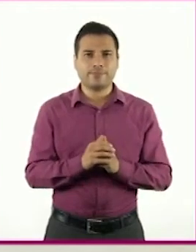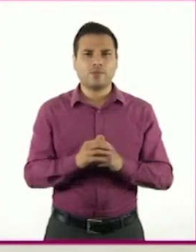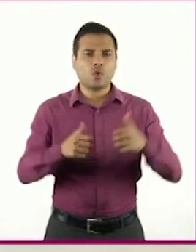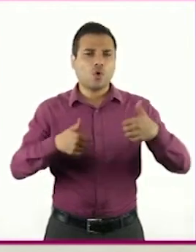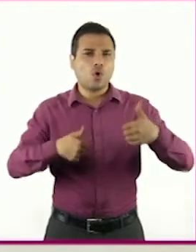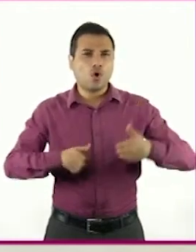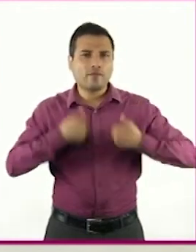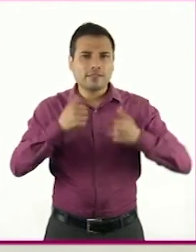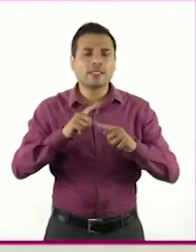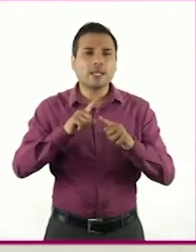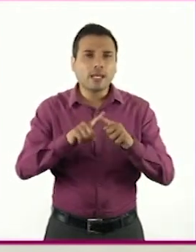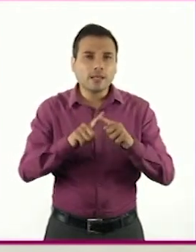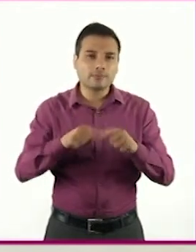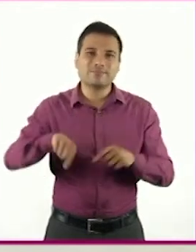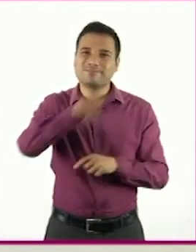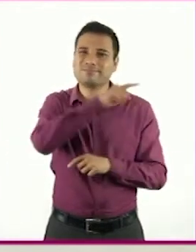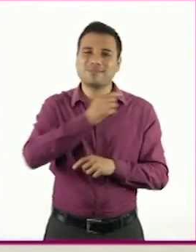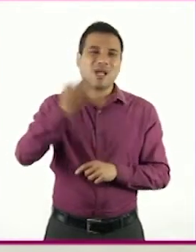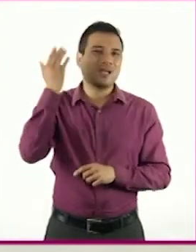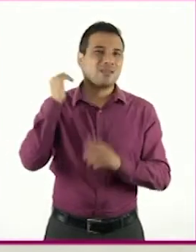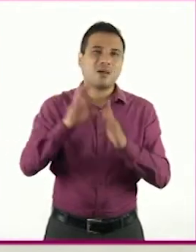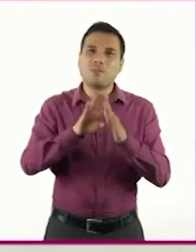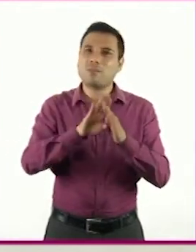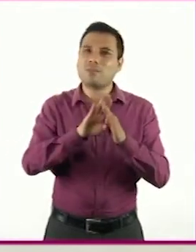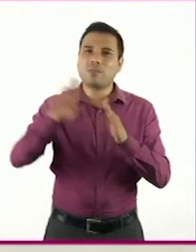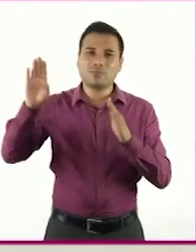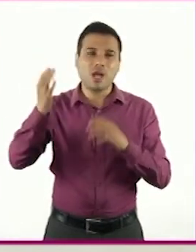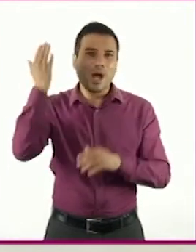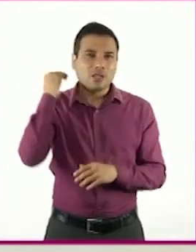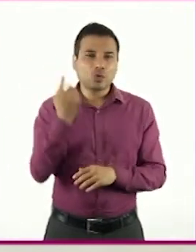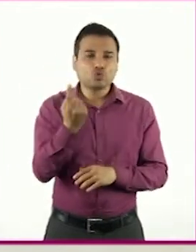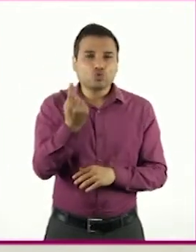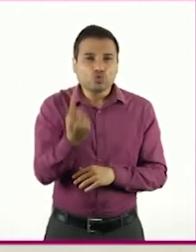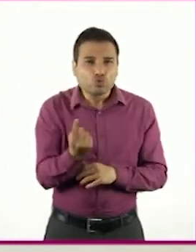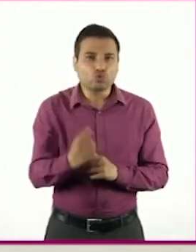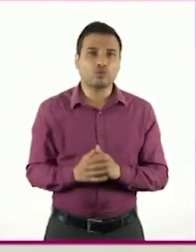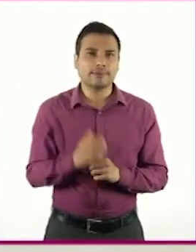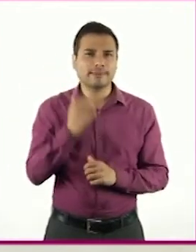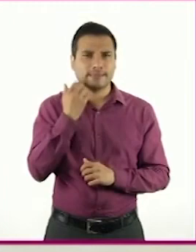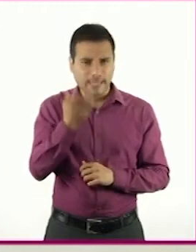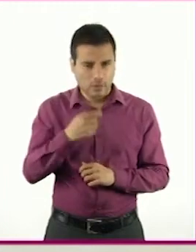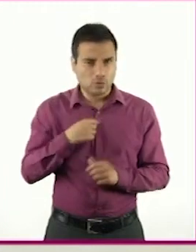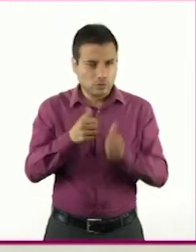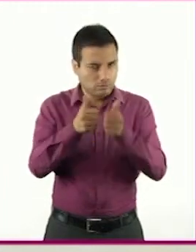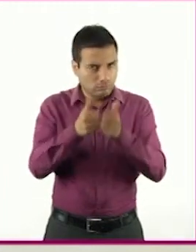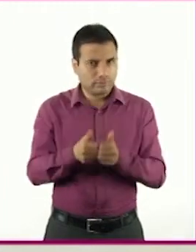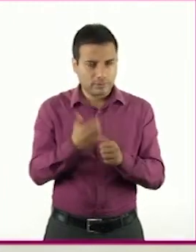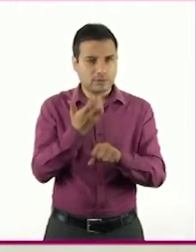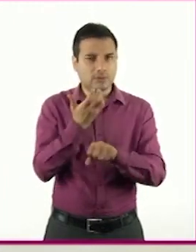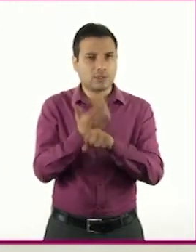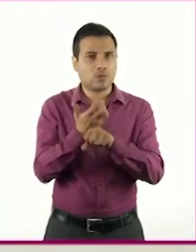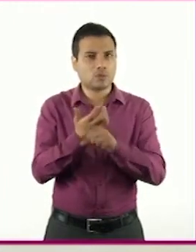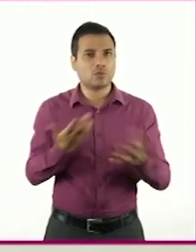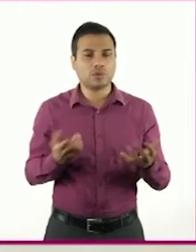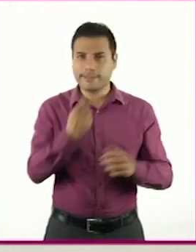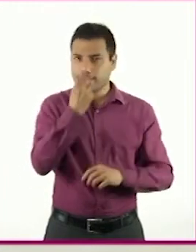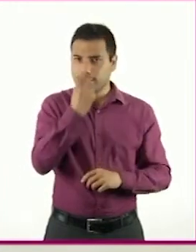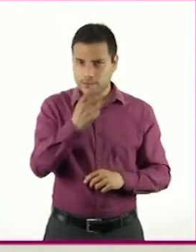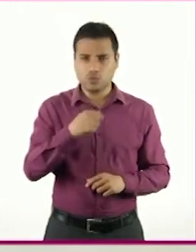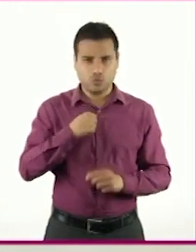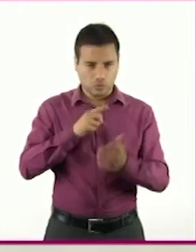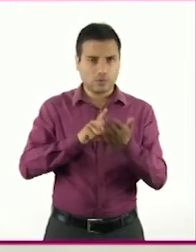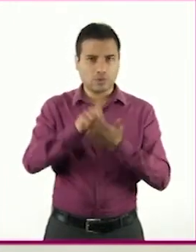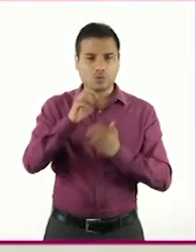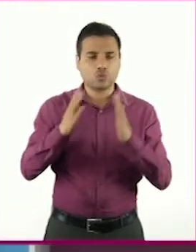de manera indocumentada siendo aún menores de edad. Ellos buscan permanecer en el país y reclaman el derecho a